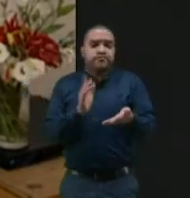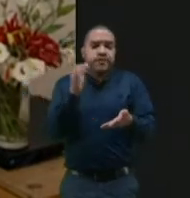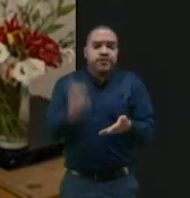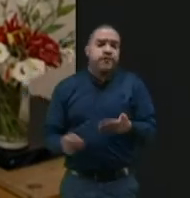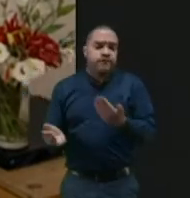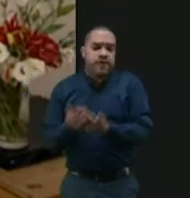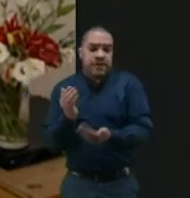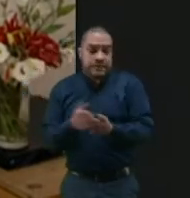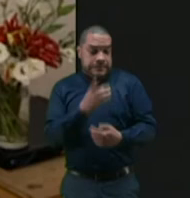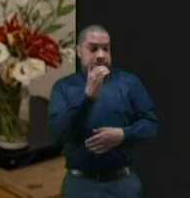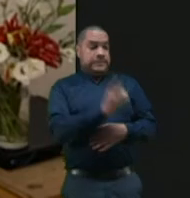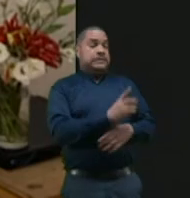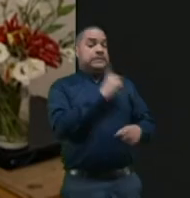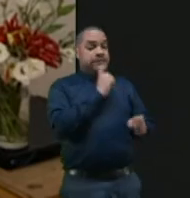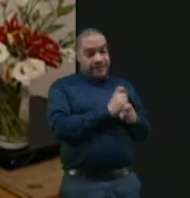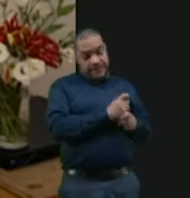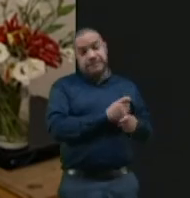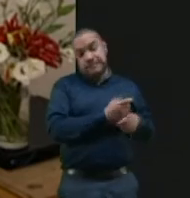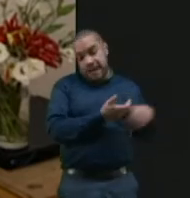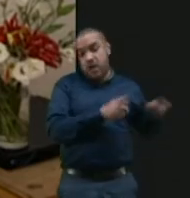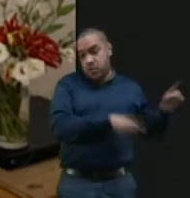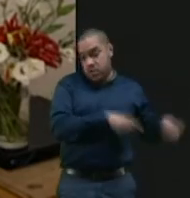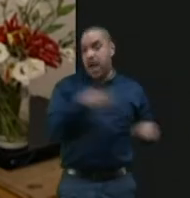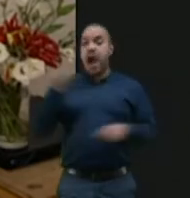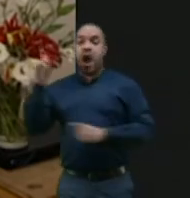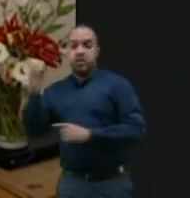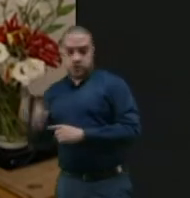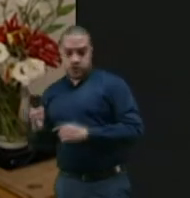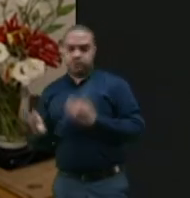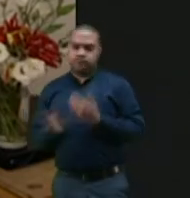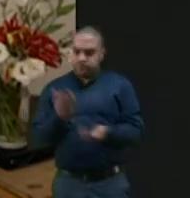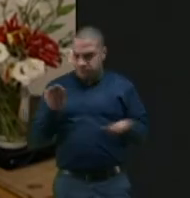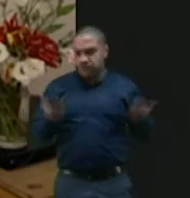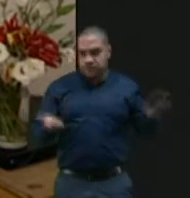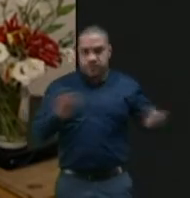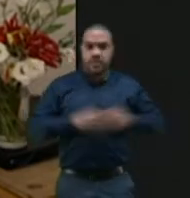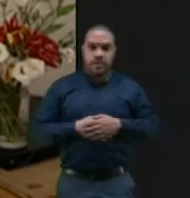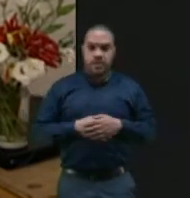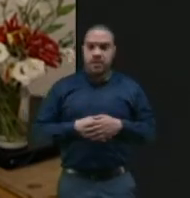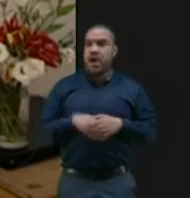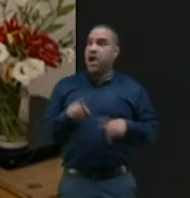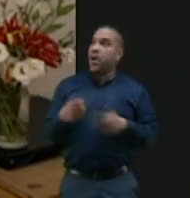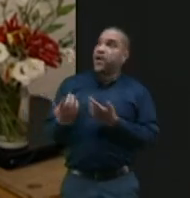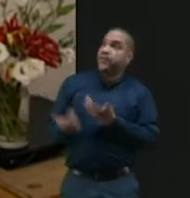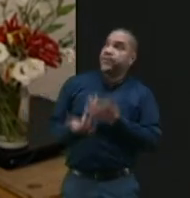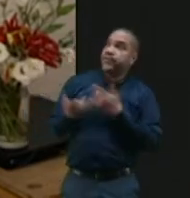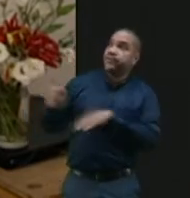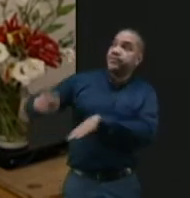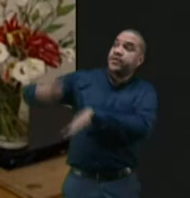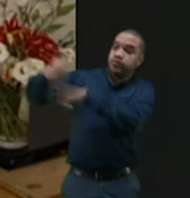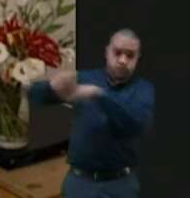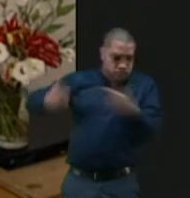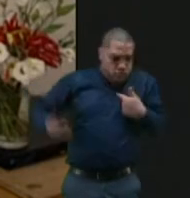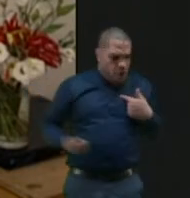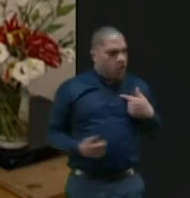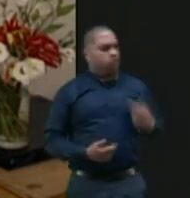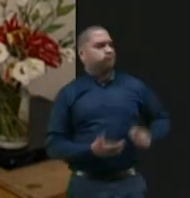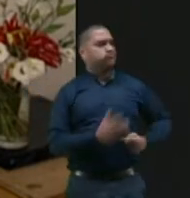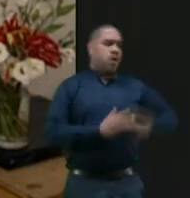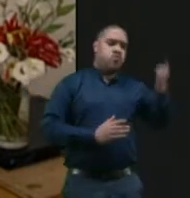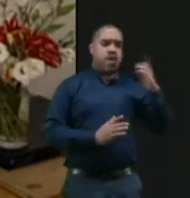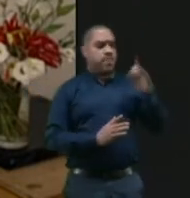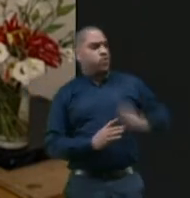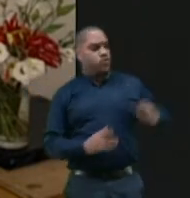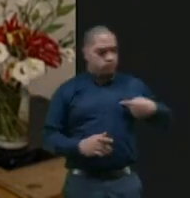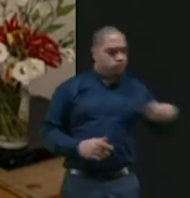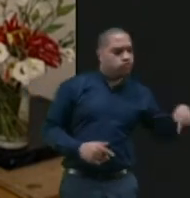Por eso es que la mayoría de las personas no las toman. Y están esperando que el director ejecutivo tome esas decisiones de alto nivel. Ahora, si